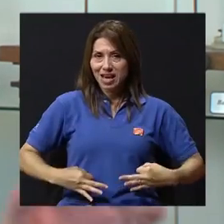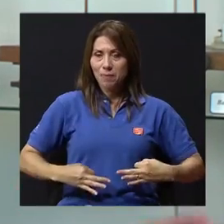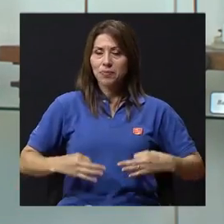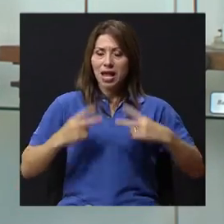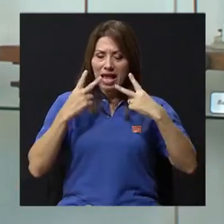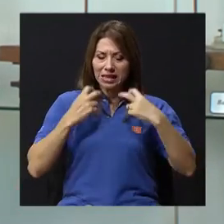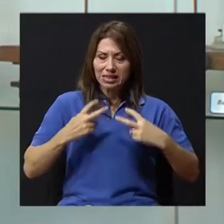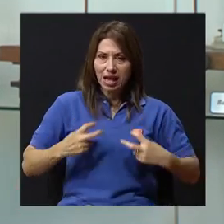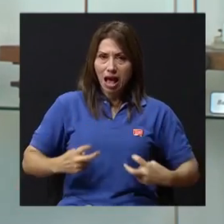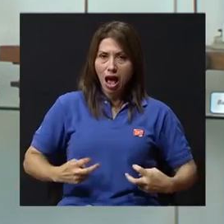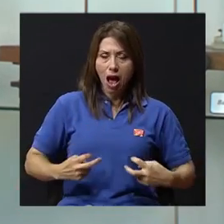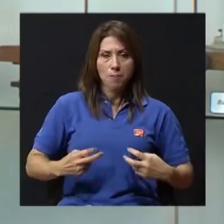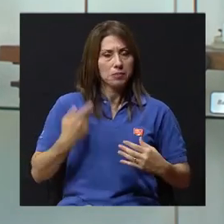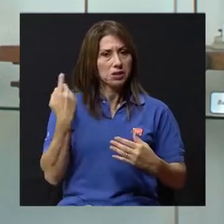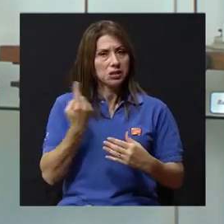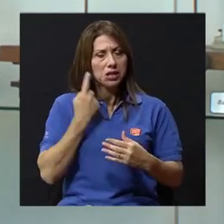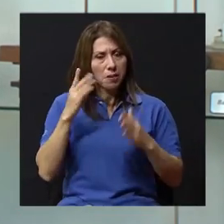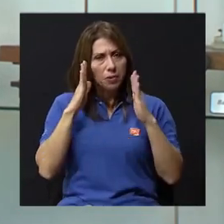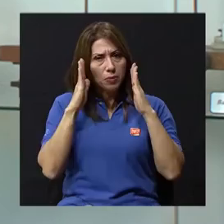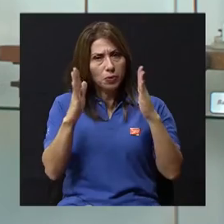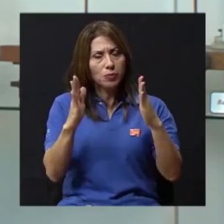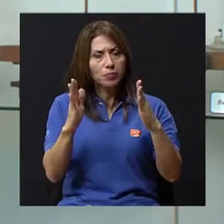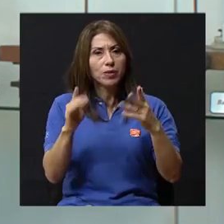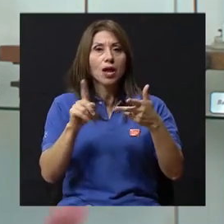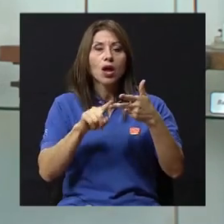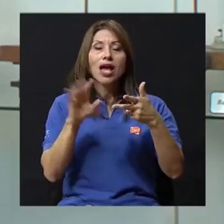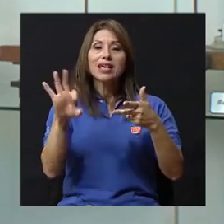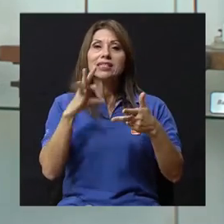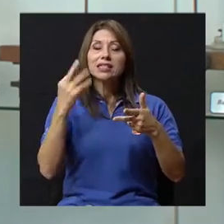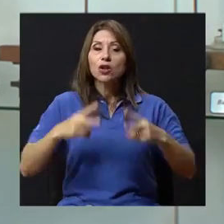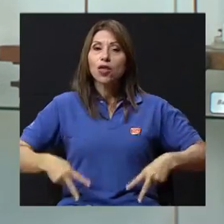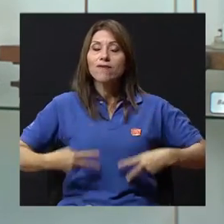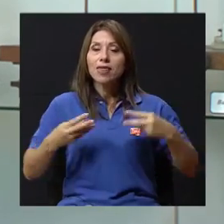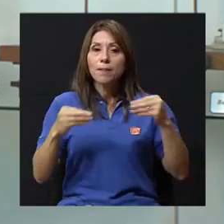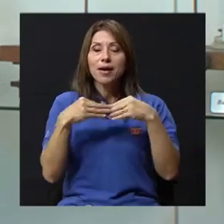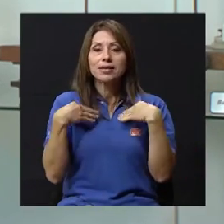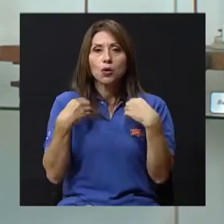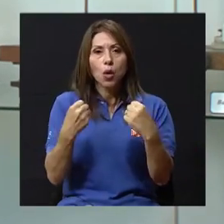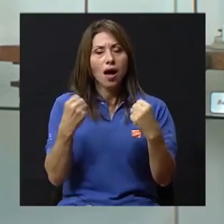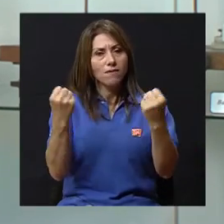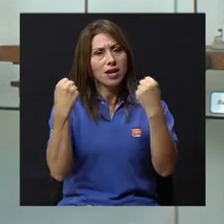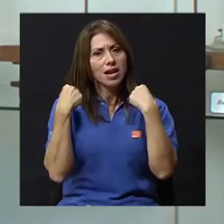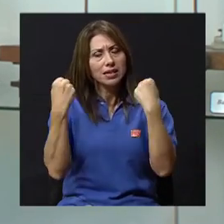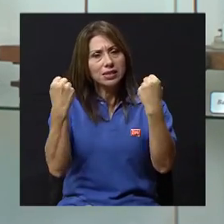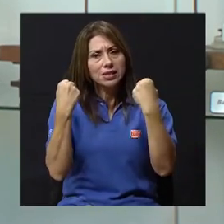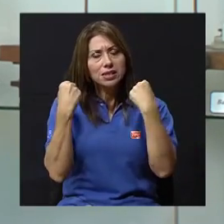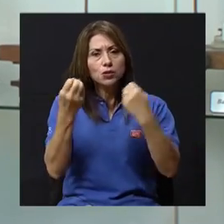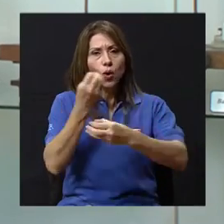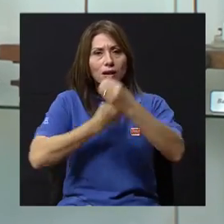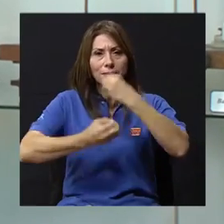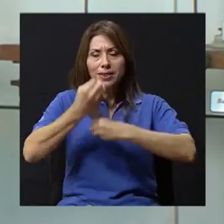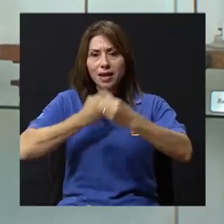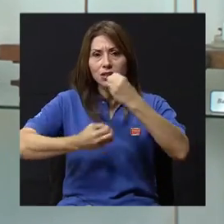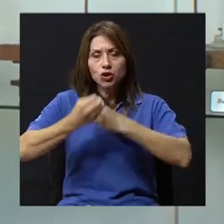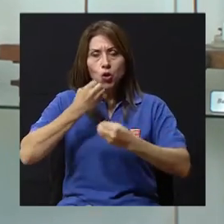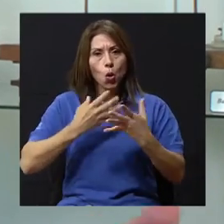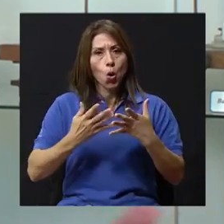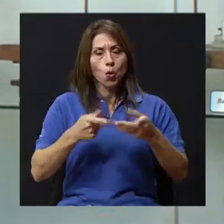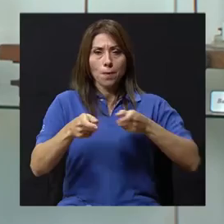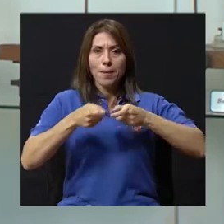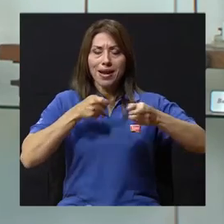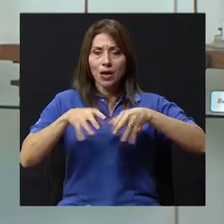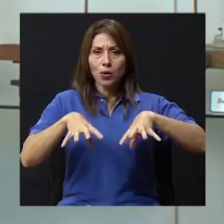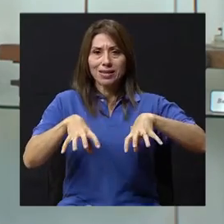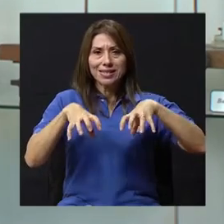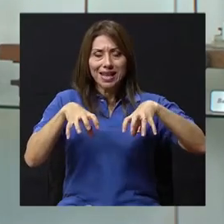todos los tratamientos posibles, ¿verdad? Trate de llevar un estilo de vida más saludable en términos de ejercicio, alimentación, en términos de